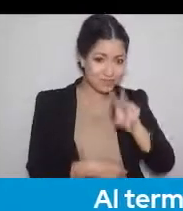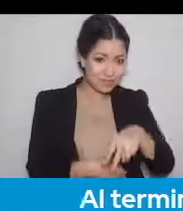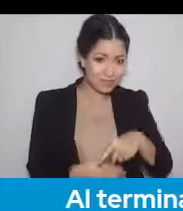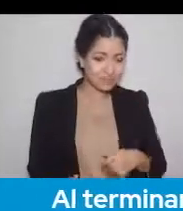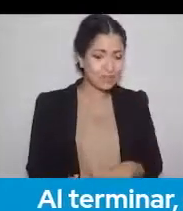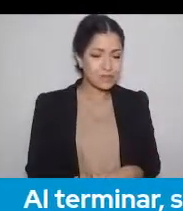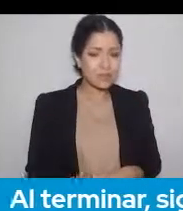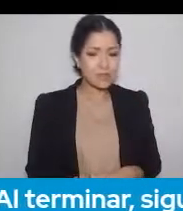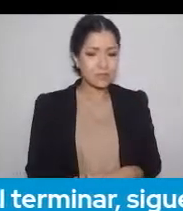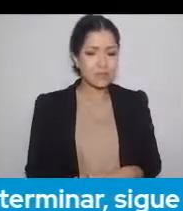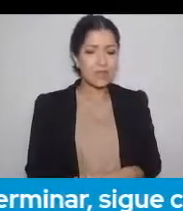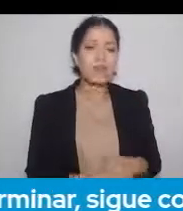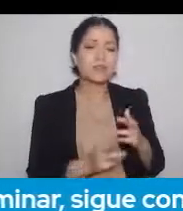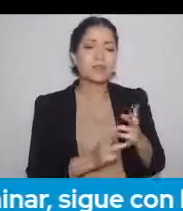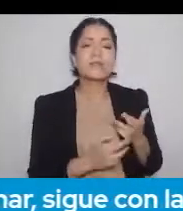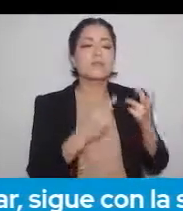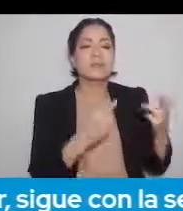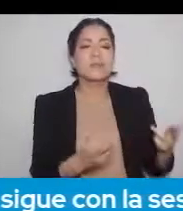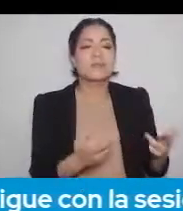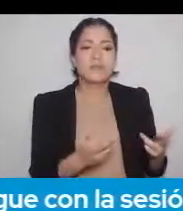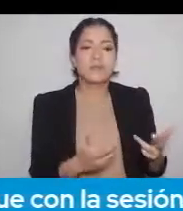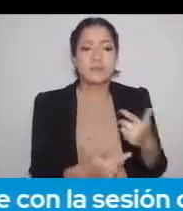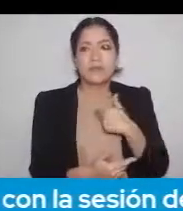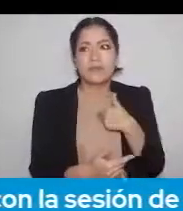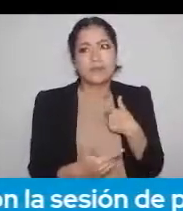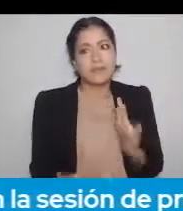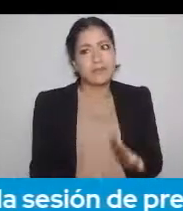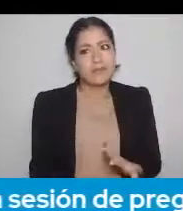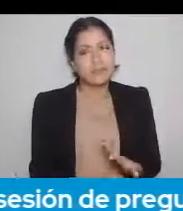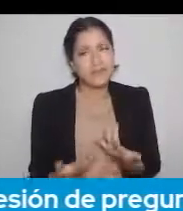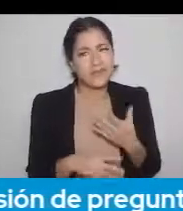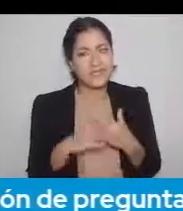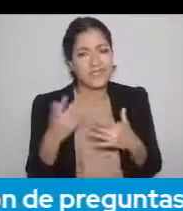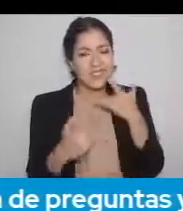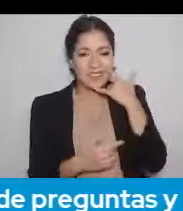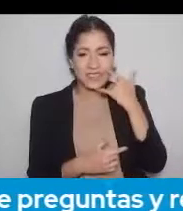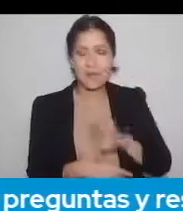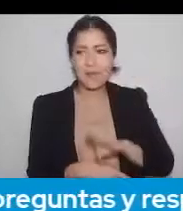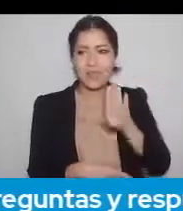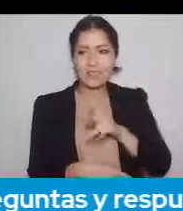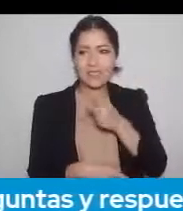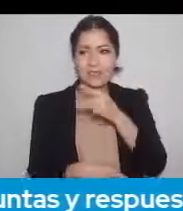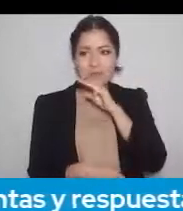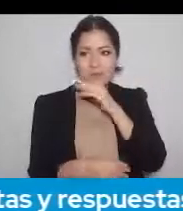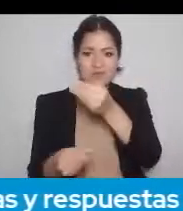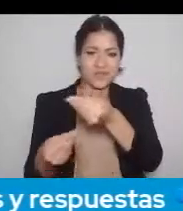Soy fetichista, ¿eh? Es como si me dieras a tu madre.